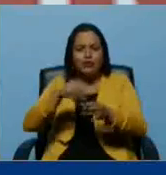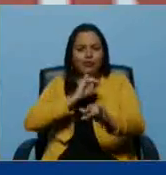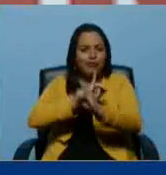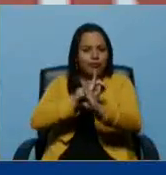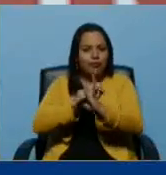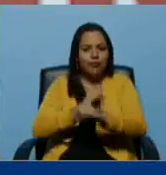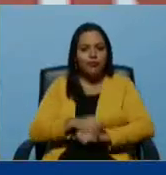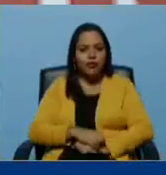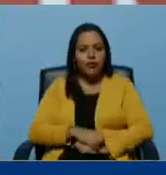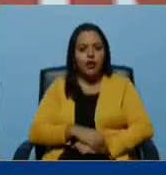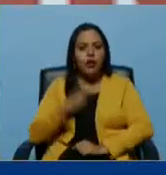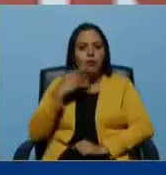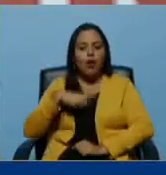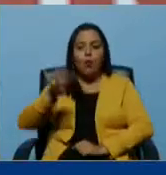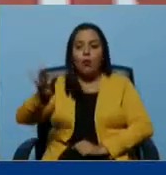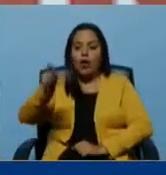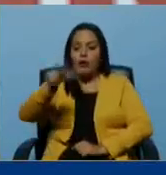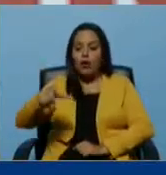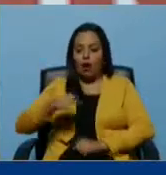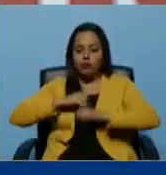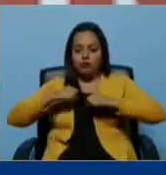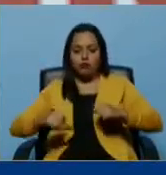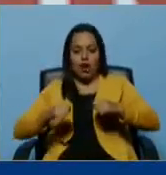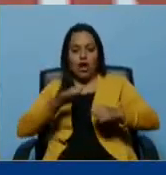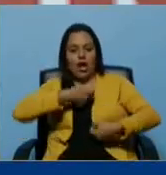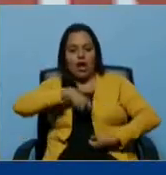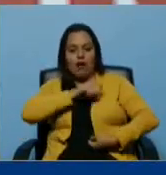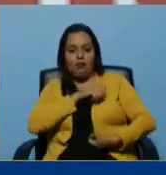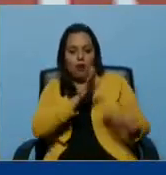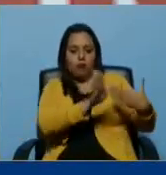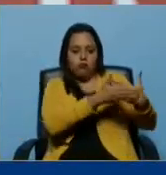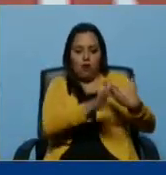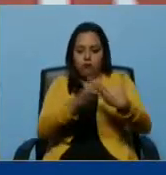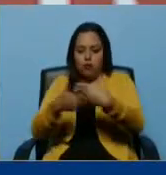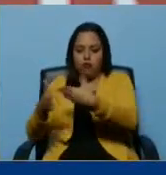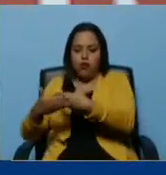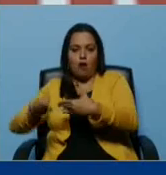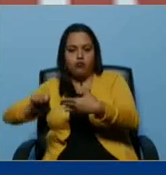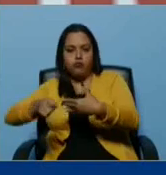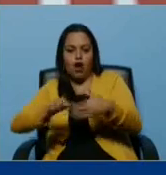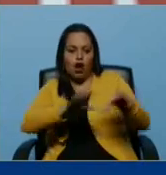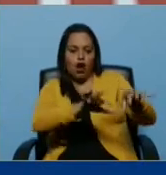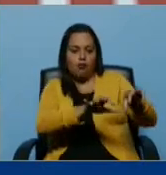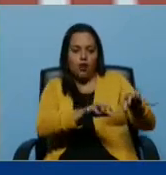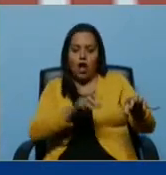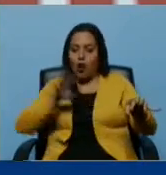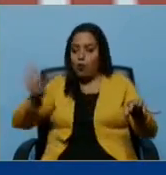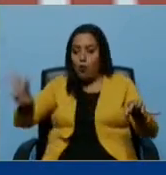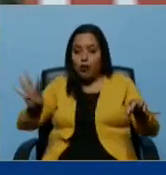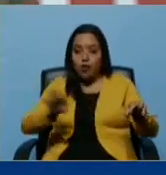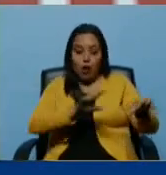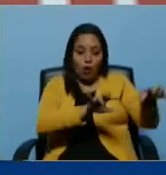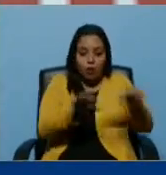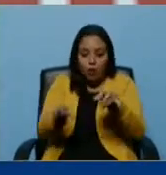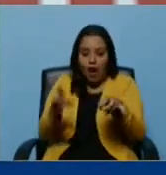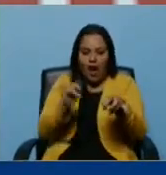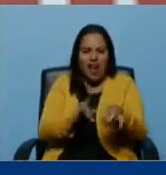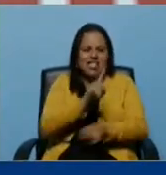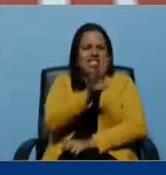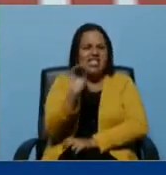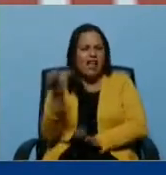a cuatro gordos en España, en una habitación cerrada, con una computadora, y esos cuatro gordos controlan 100.000,